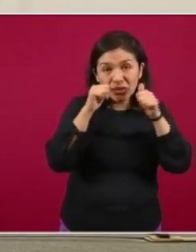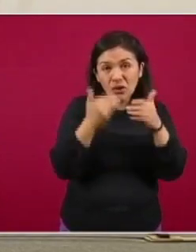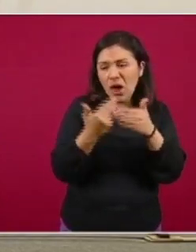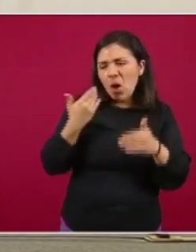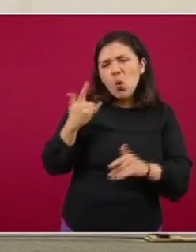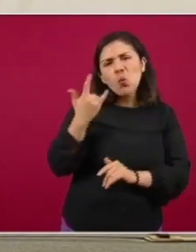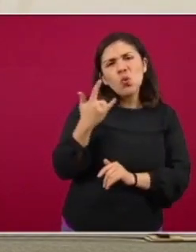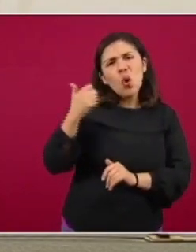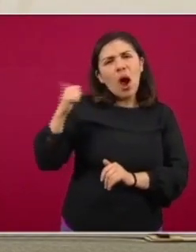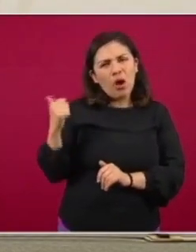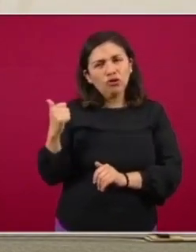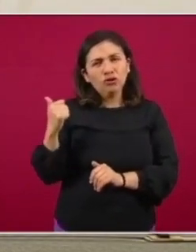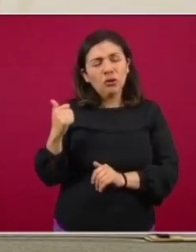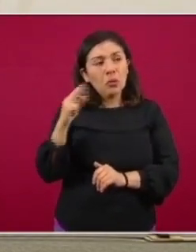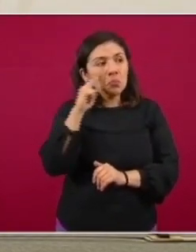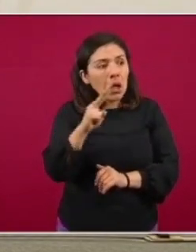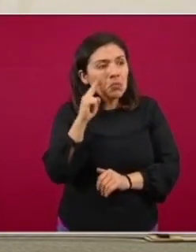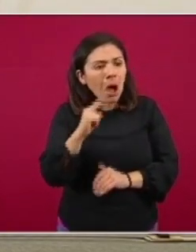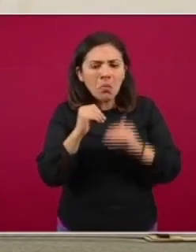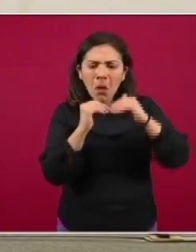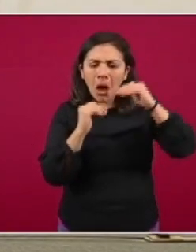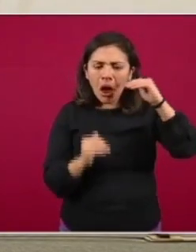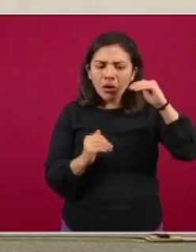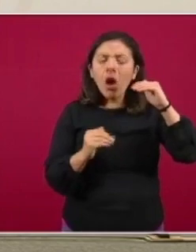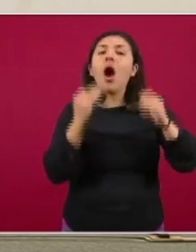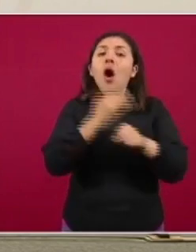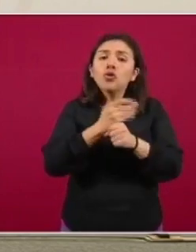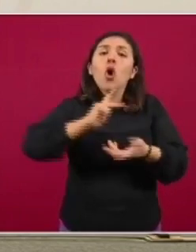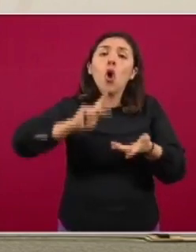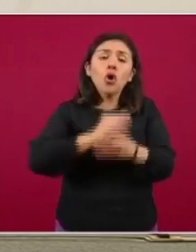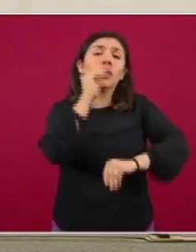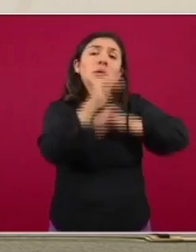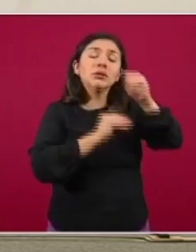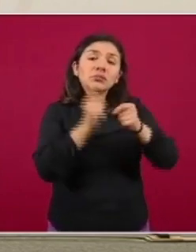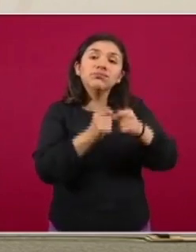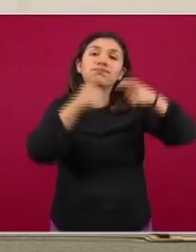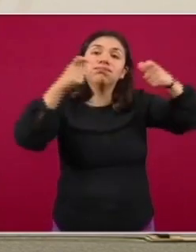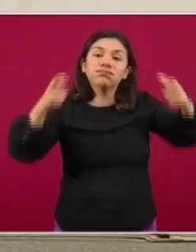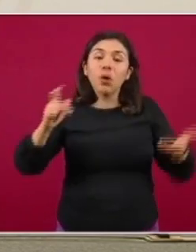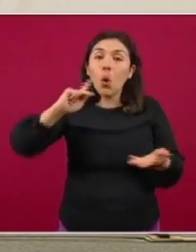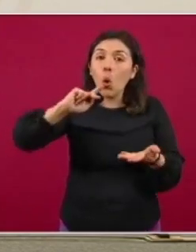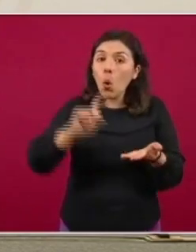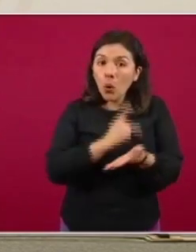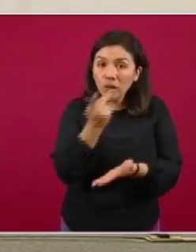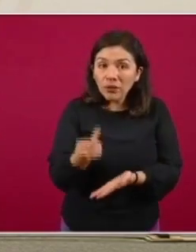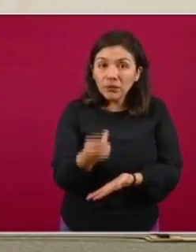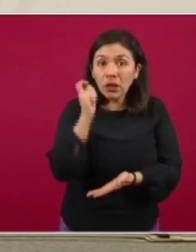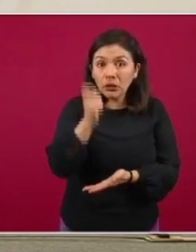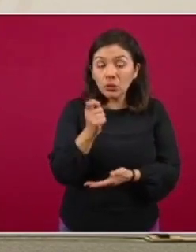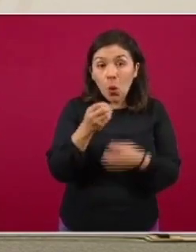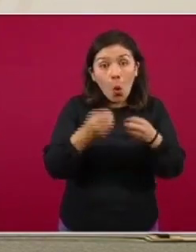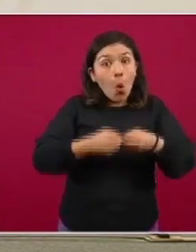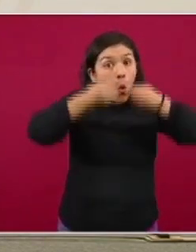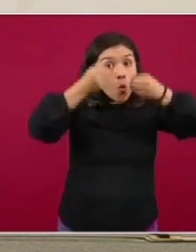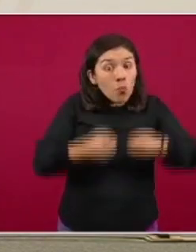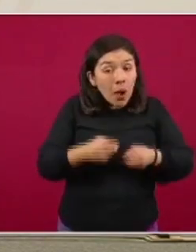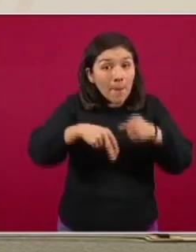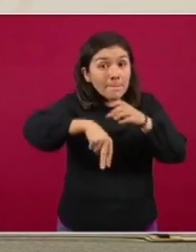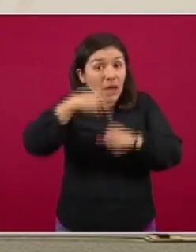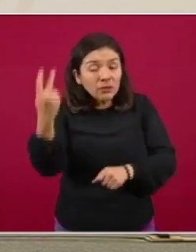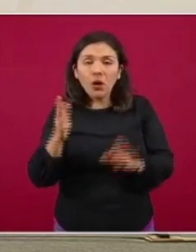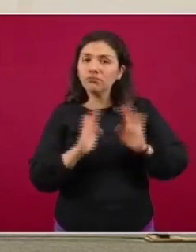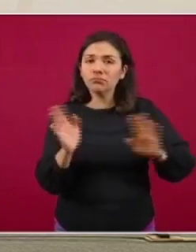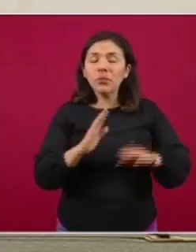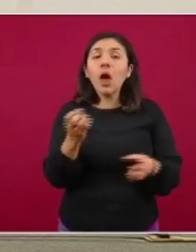en julio y agosto. Estamos ya a punto de llegar a esa capacidad, ¿no? La capacidad total. No estoy hablando de ocupación o disponibilidad, sino